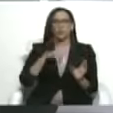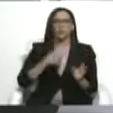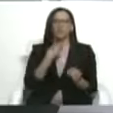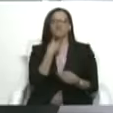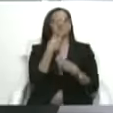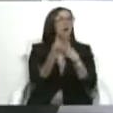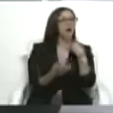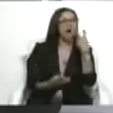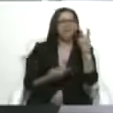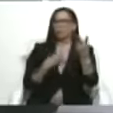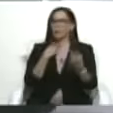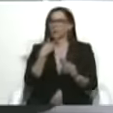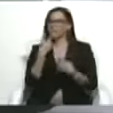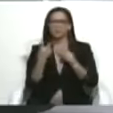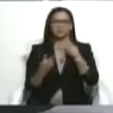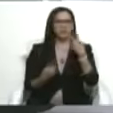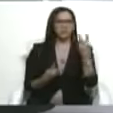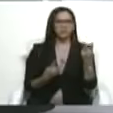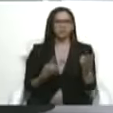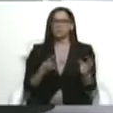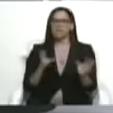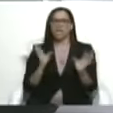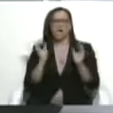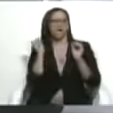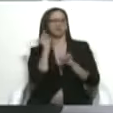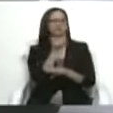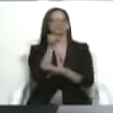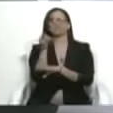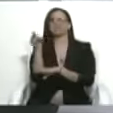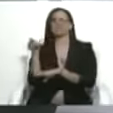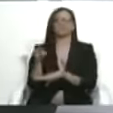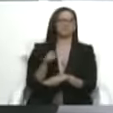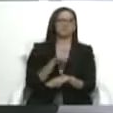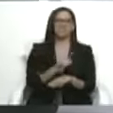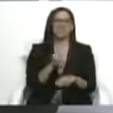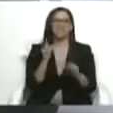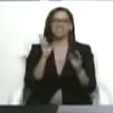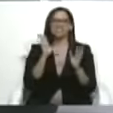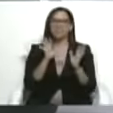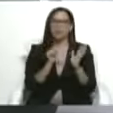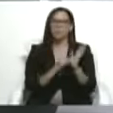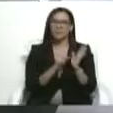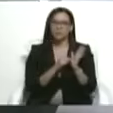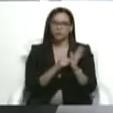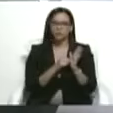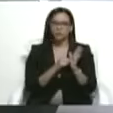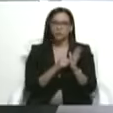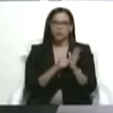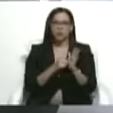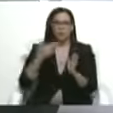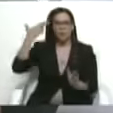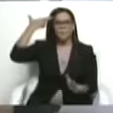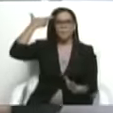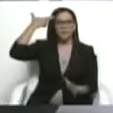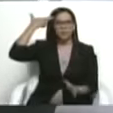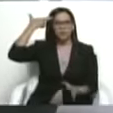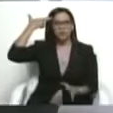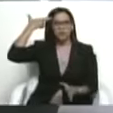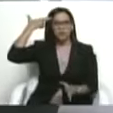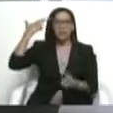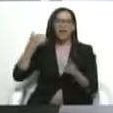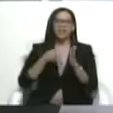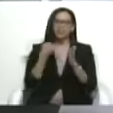vociferar, tener apuntando cada 5 minutos con una pistola en mano a las